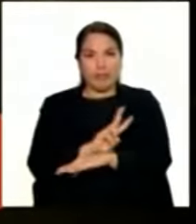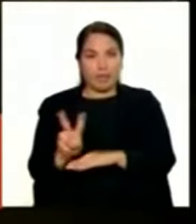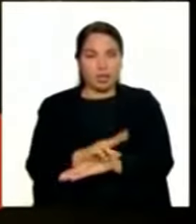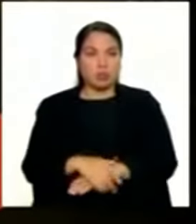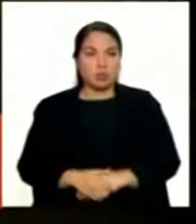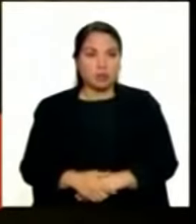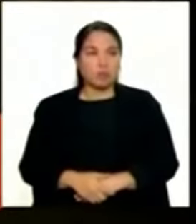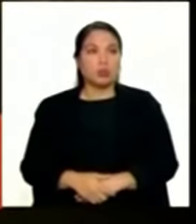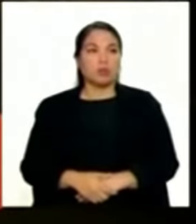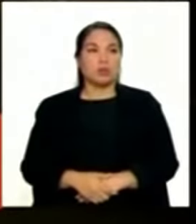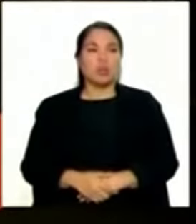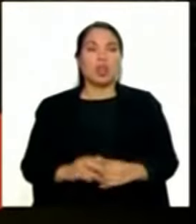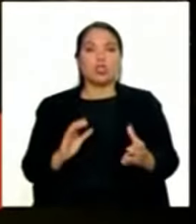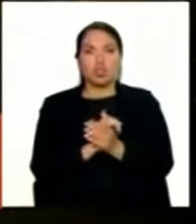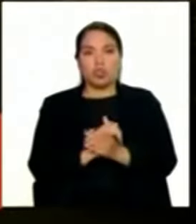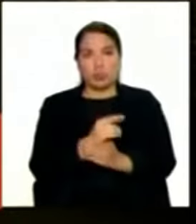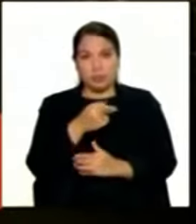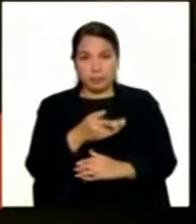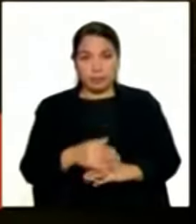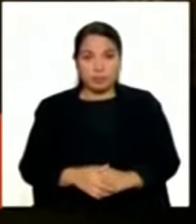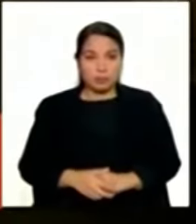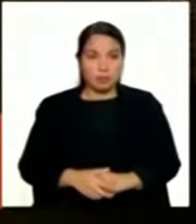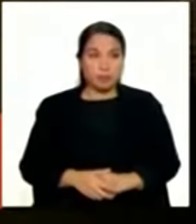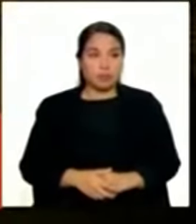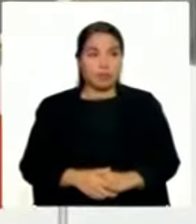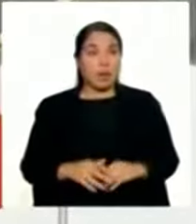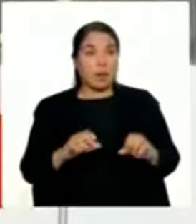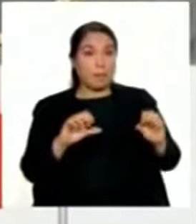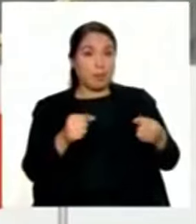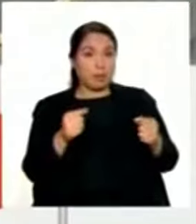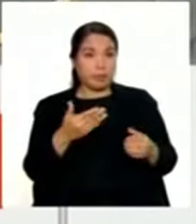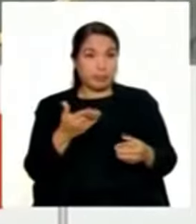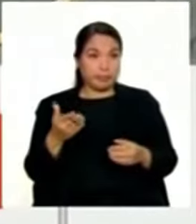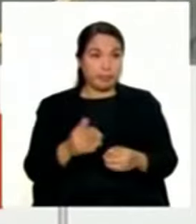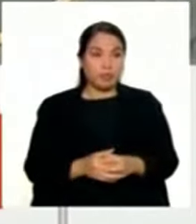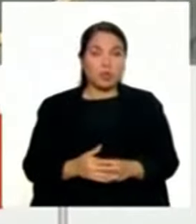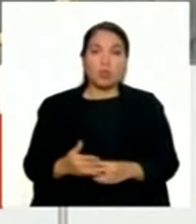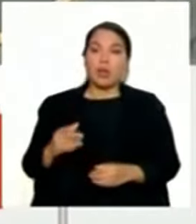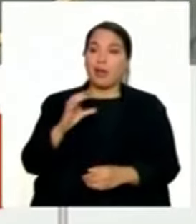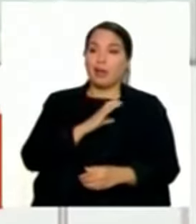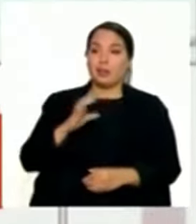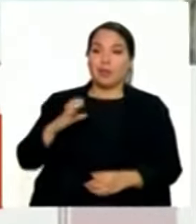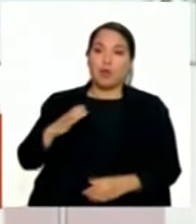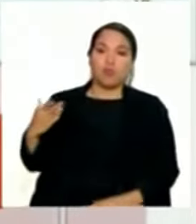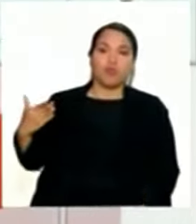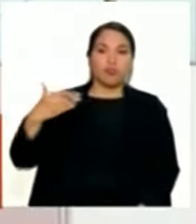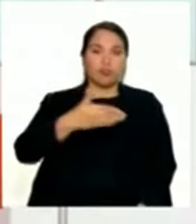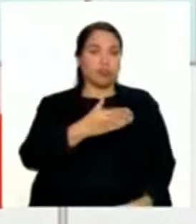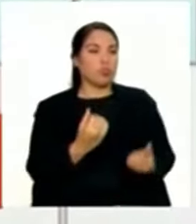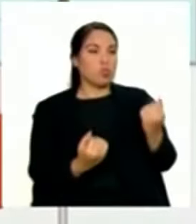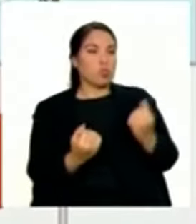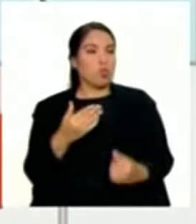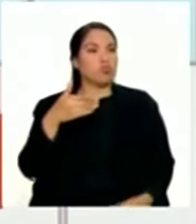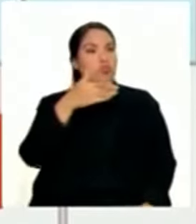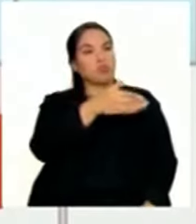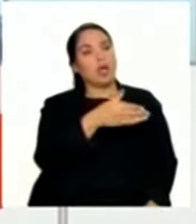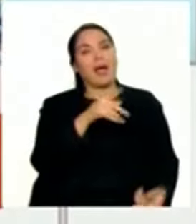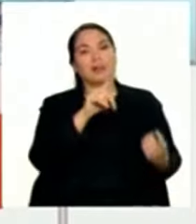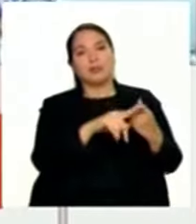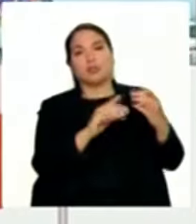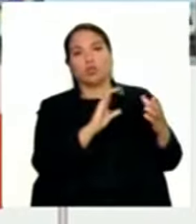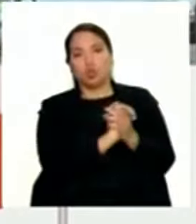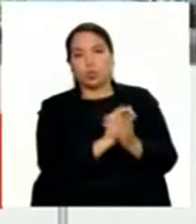es la jurisdicción de Chorrillos. Digamos que los vehículos que vienen desde el Callao hacia Chorrillos y en el tiempo que estamos